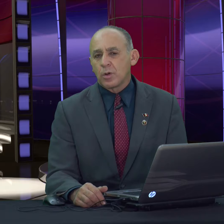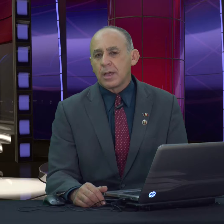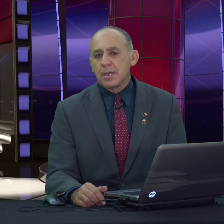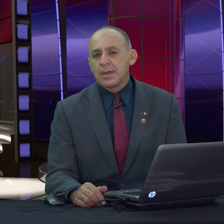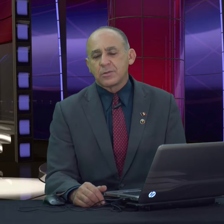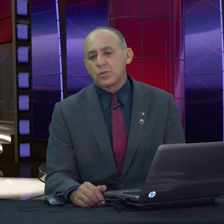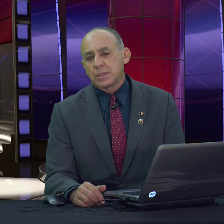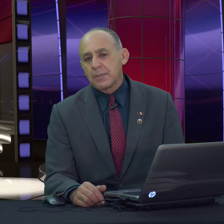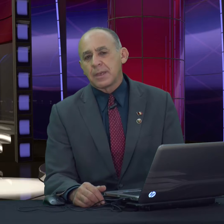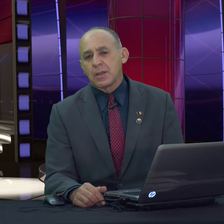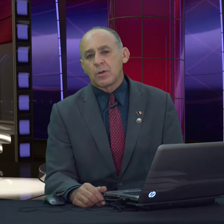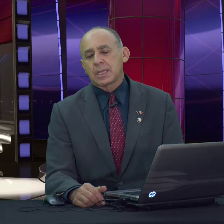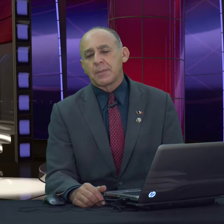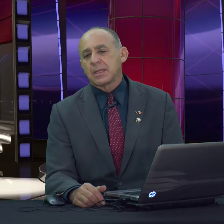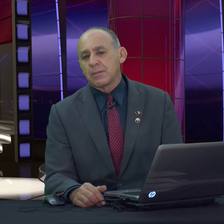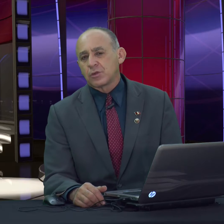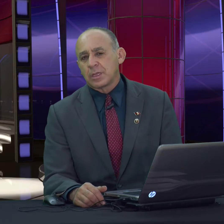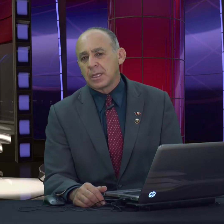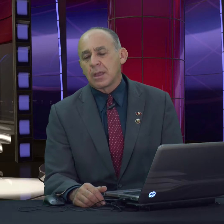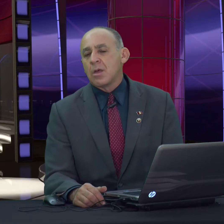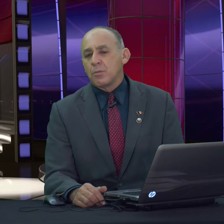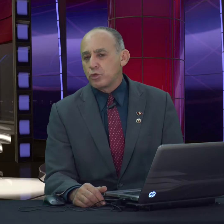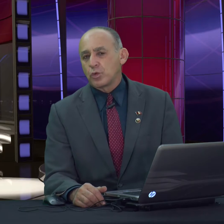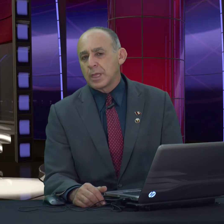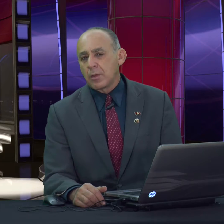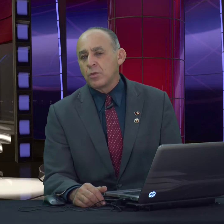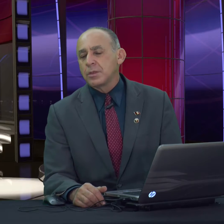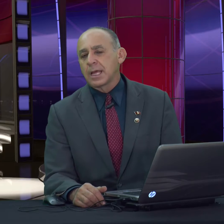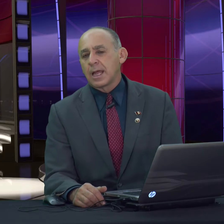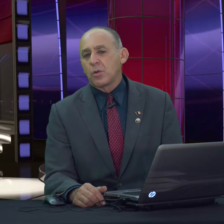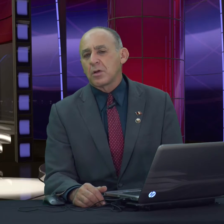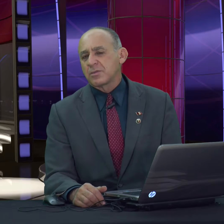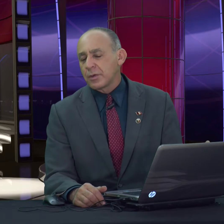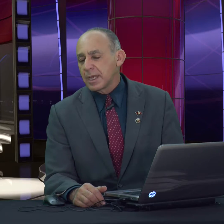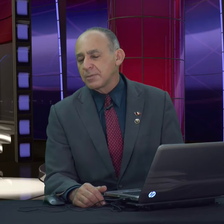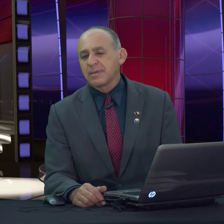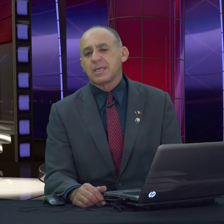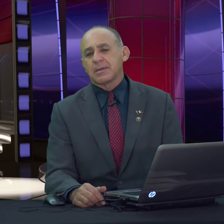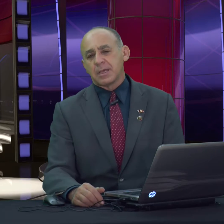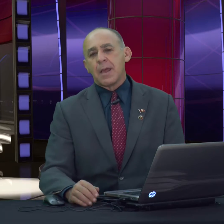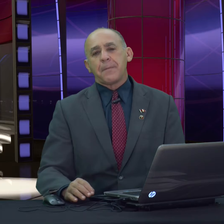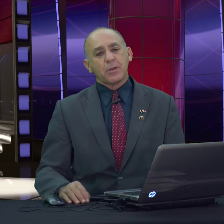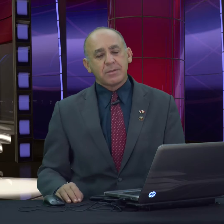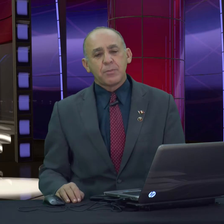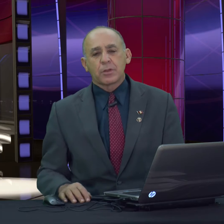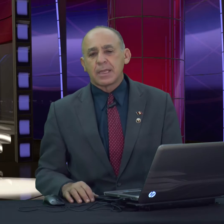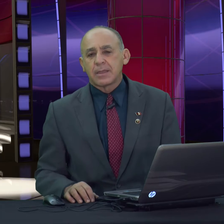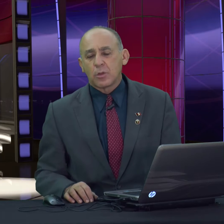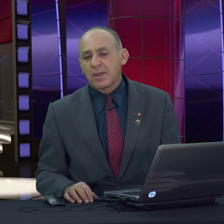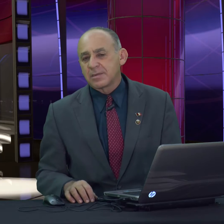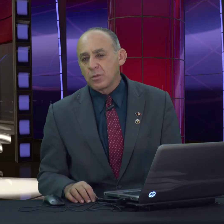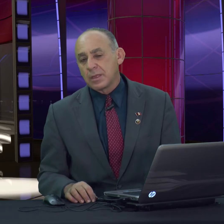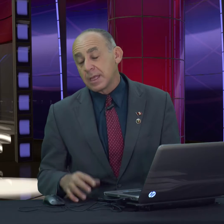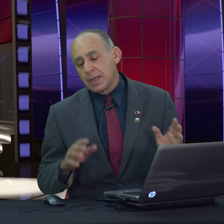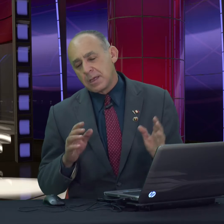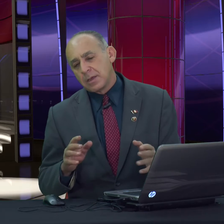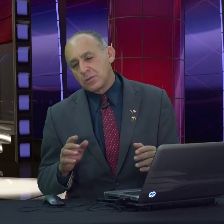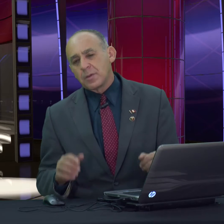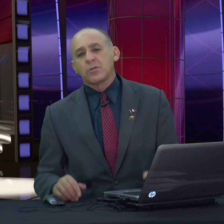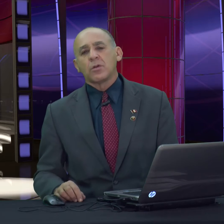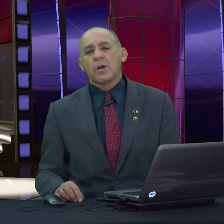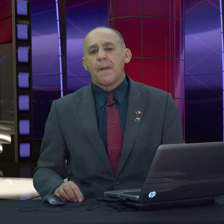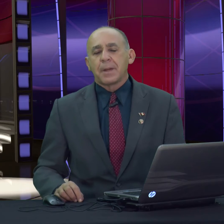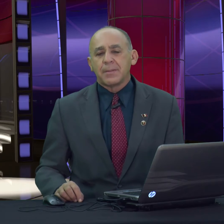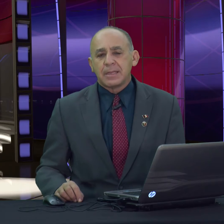y Pascua. Es un tema en el cual también debemos tener mucho cuidado, un decálogo que son reglas básicas, pero es importante tomarlas en cuenta,